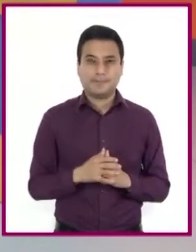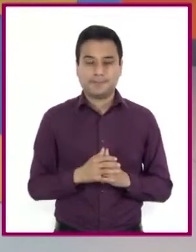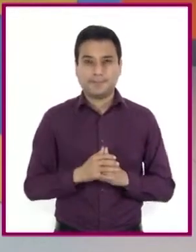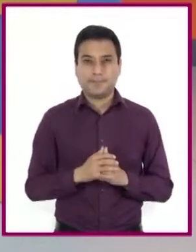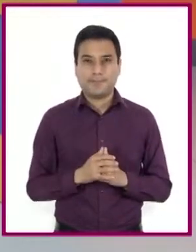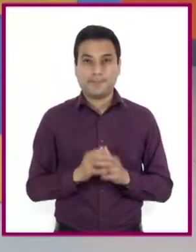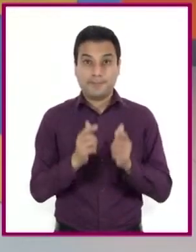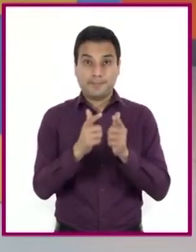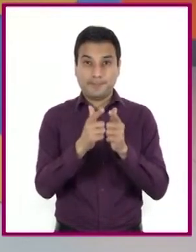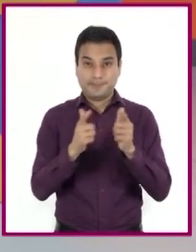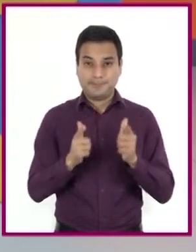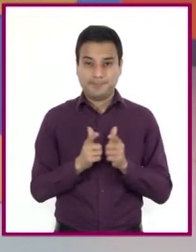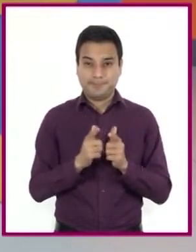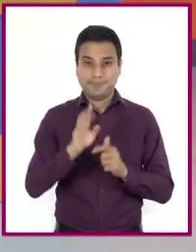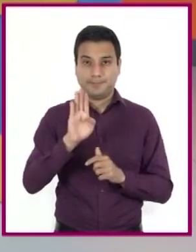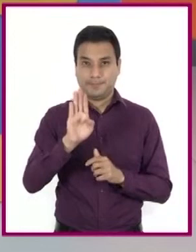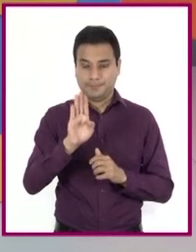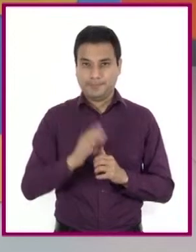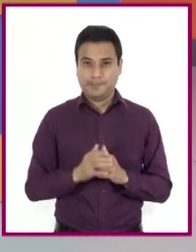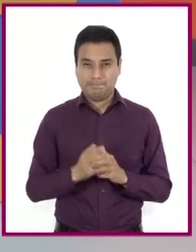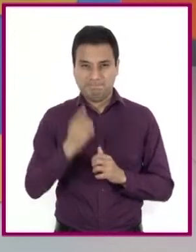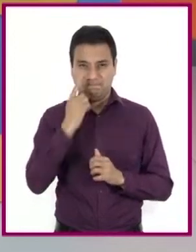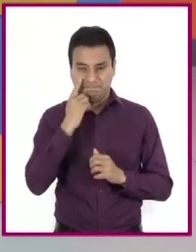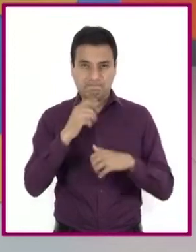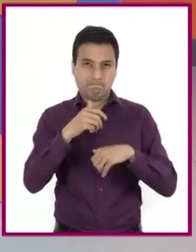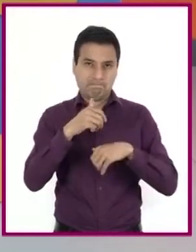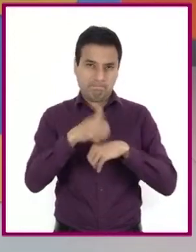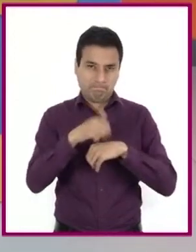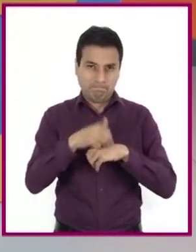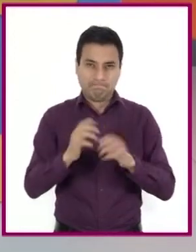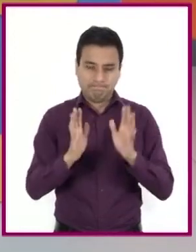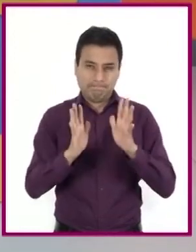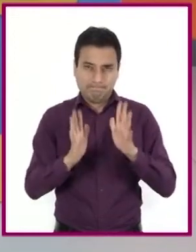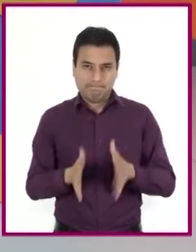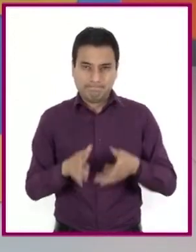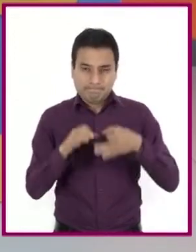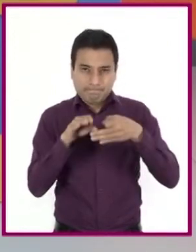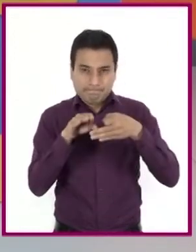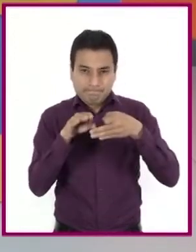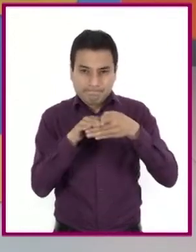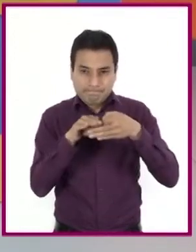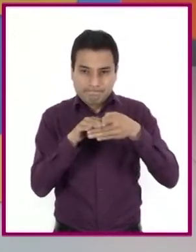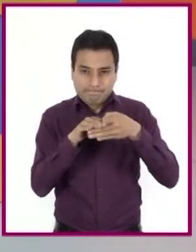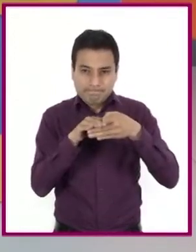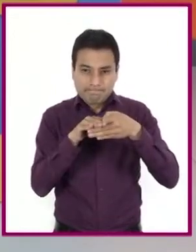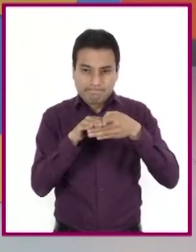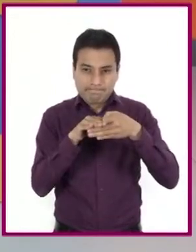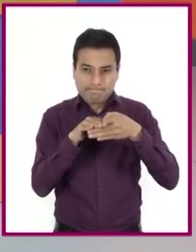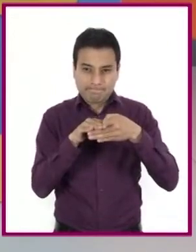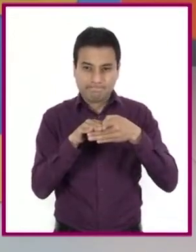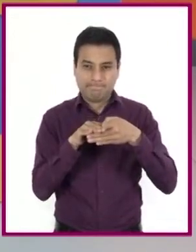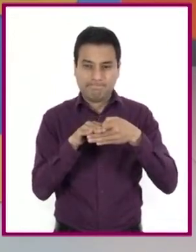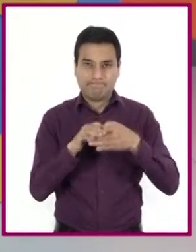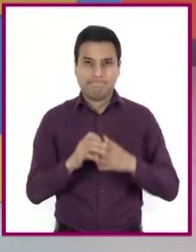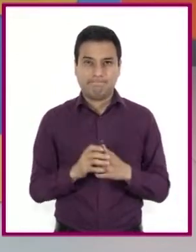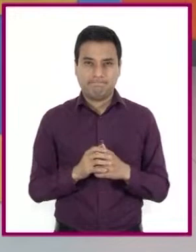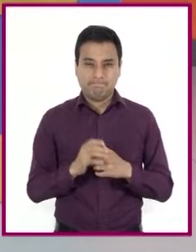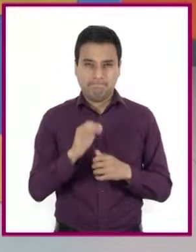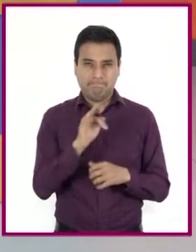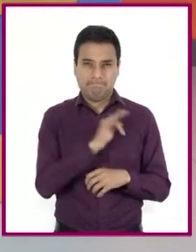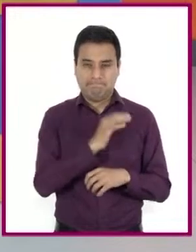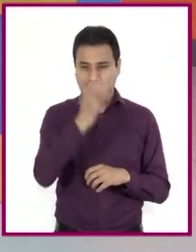En el grupo B, los datos están más concentrados y su distancia entre la media y sus valores es